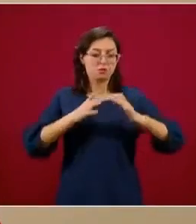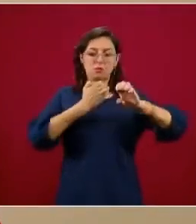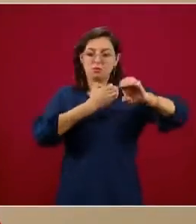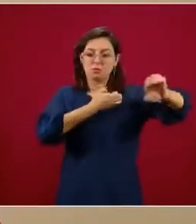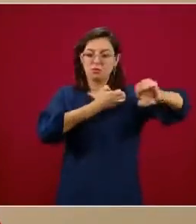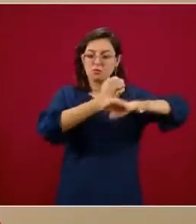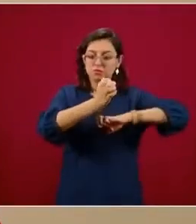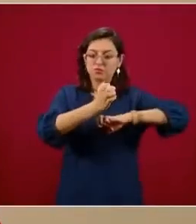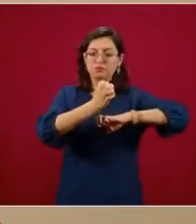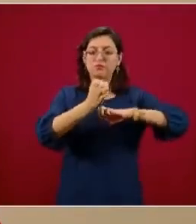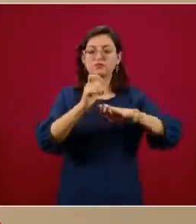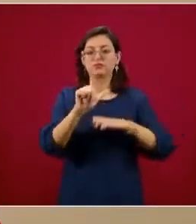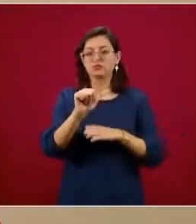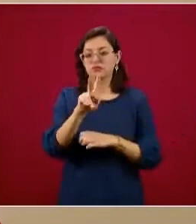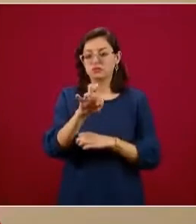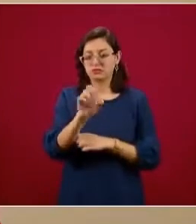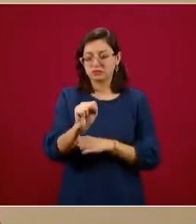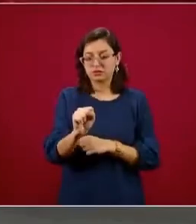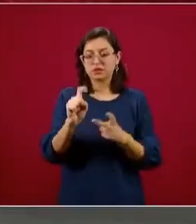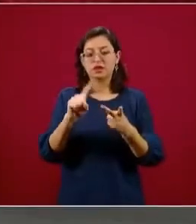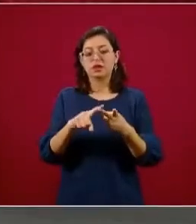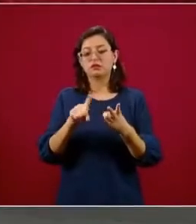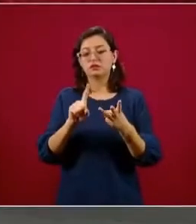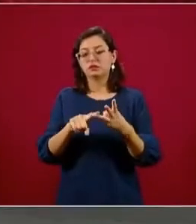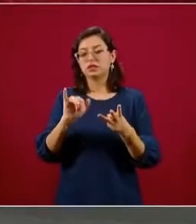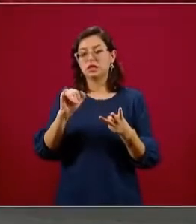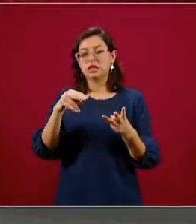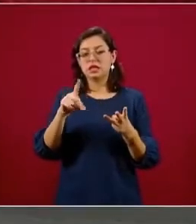estatales, LABES y INDRE,